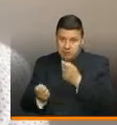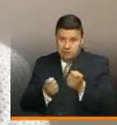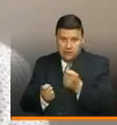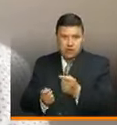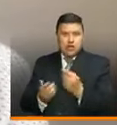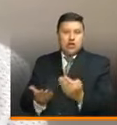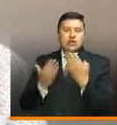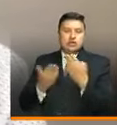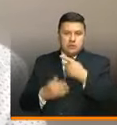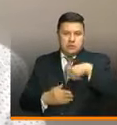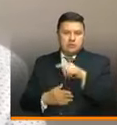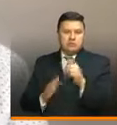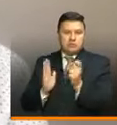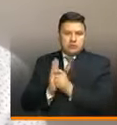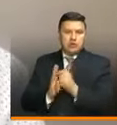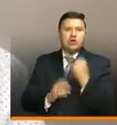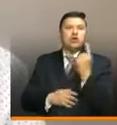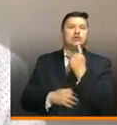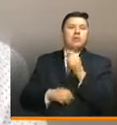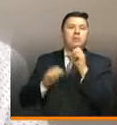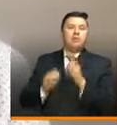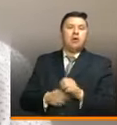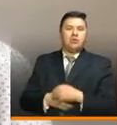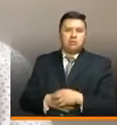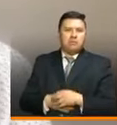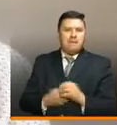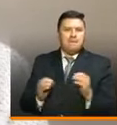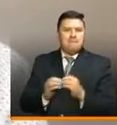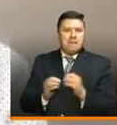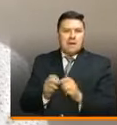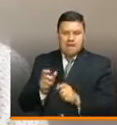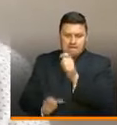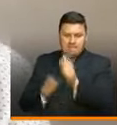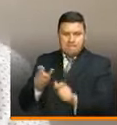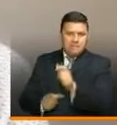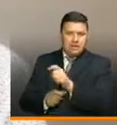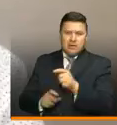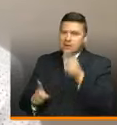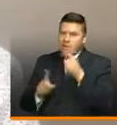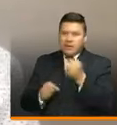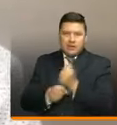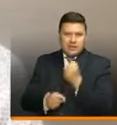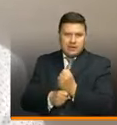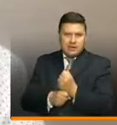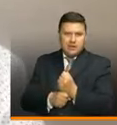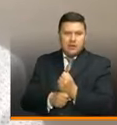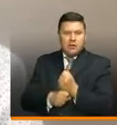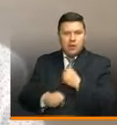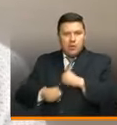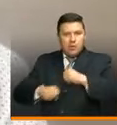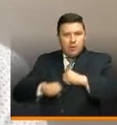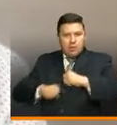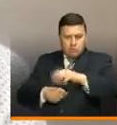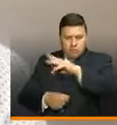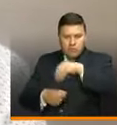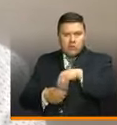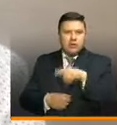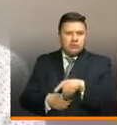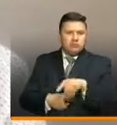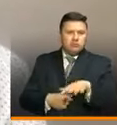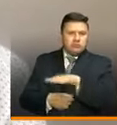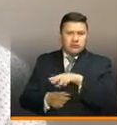va a permitir que eventualmente no solamente podamos ir más personas a nuestros sitios de trabajo, sino que podamos movernos también en los